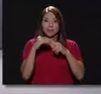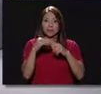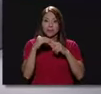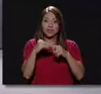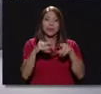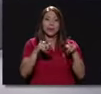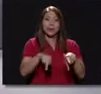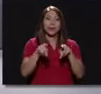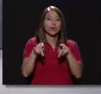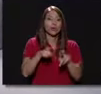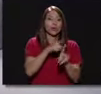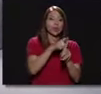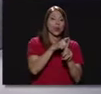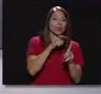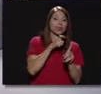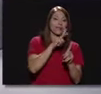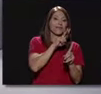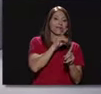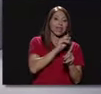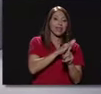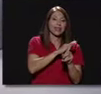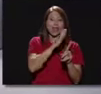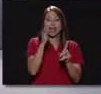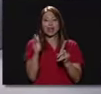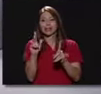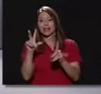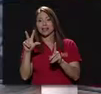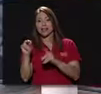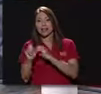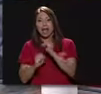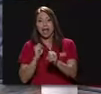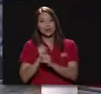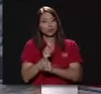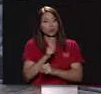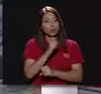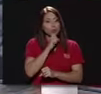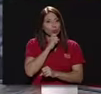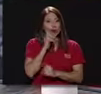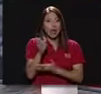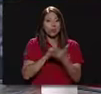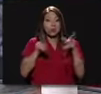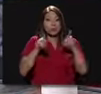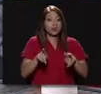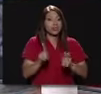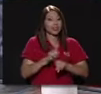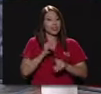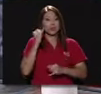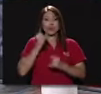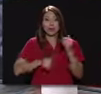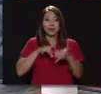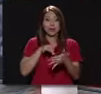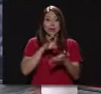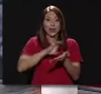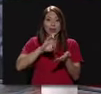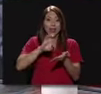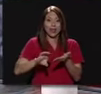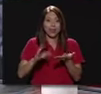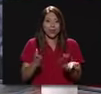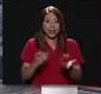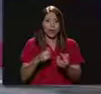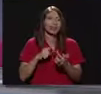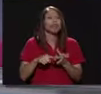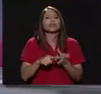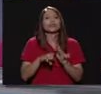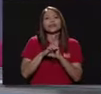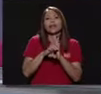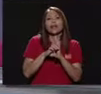sobre todo en la población entre los 20 y los 30 años se vuelve más crítico porque es gente que ni siquiera termina el colegio. Entonces, ¿qué